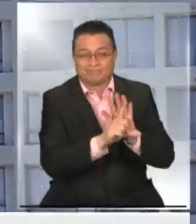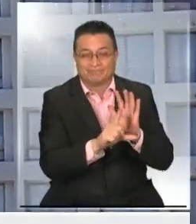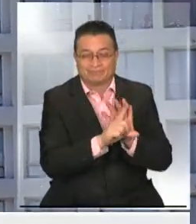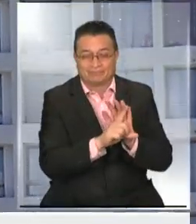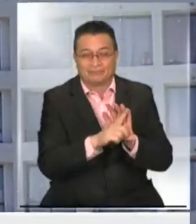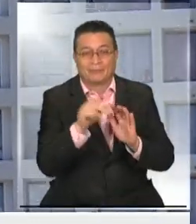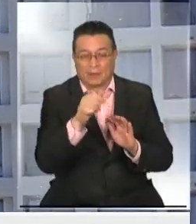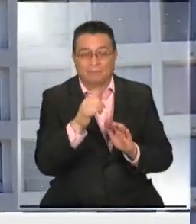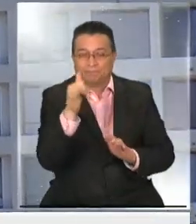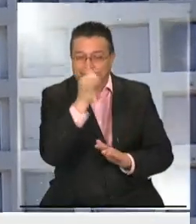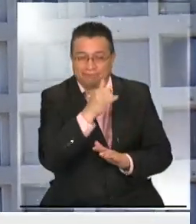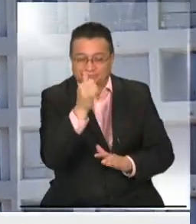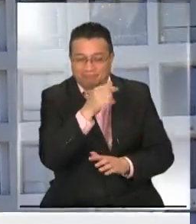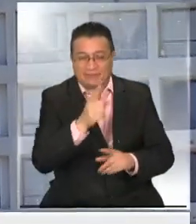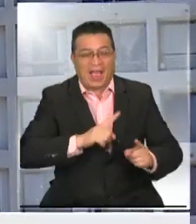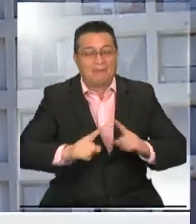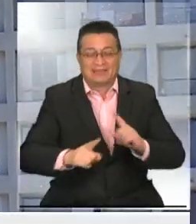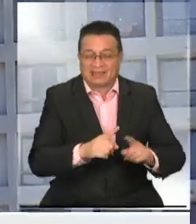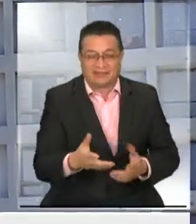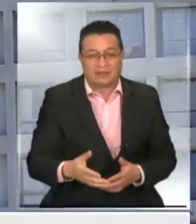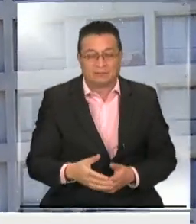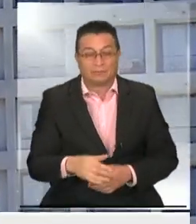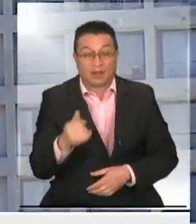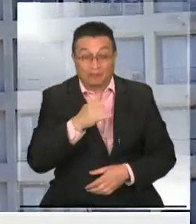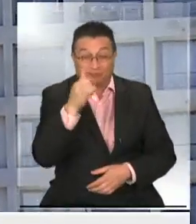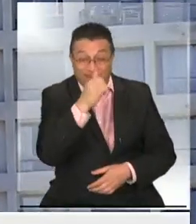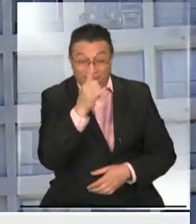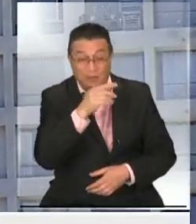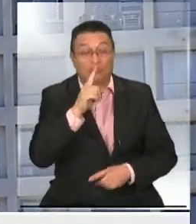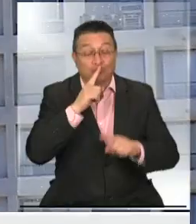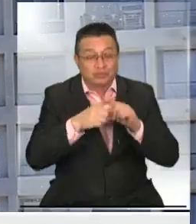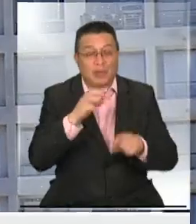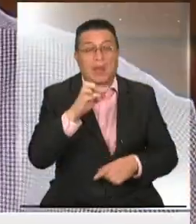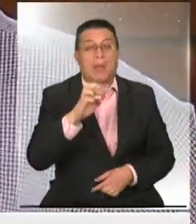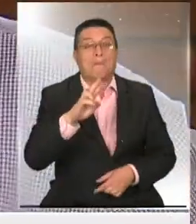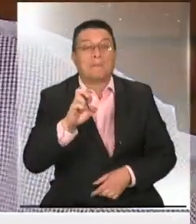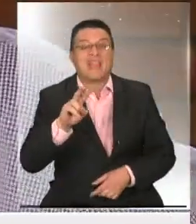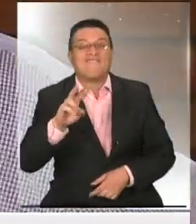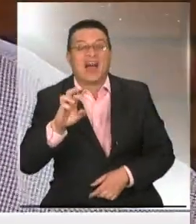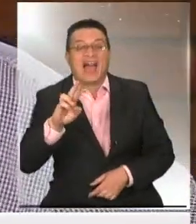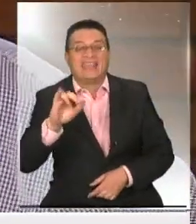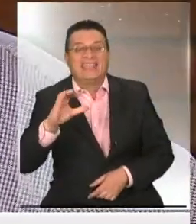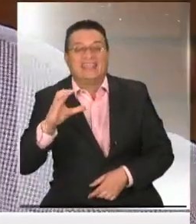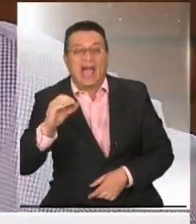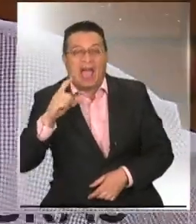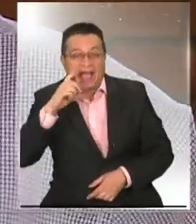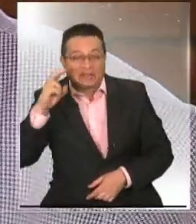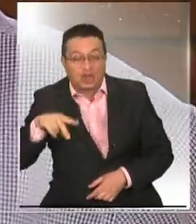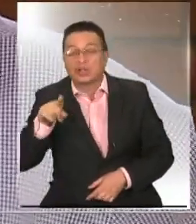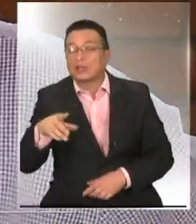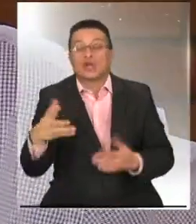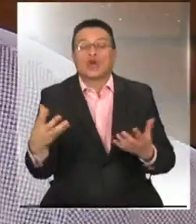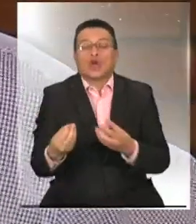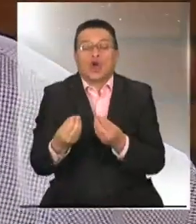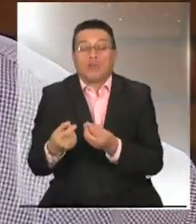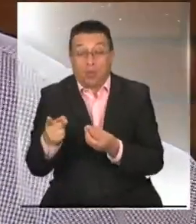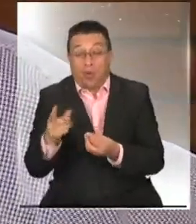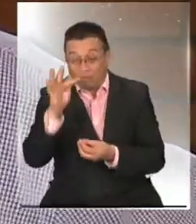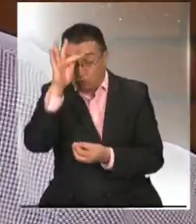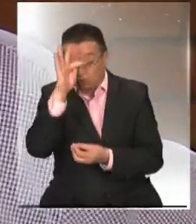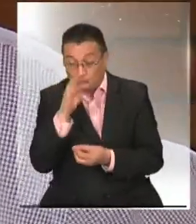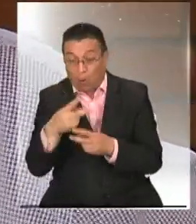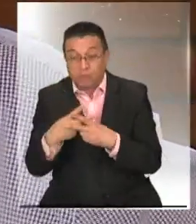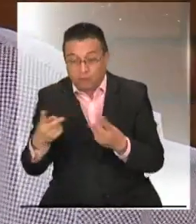prevaricación administrativa. La prevaricación administrativa se configura cuando un funcionario público,